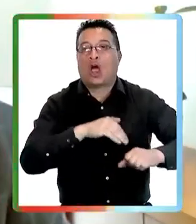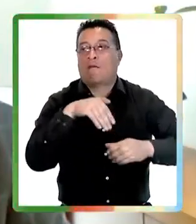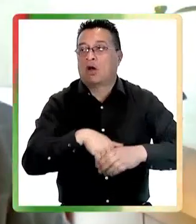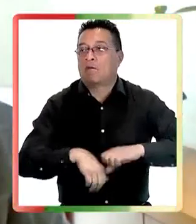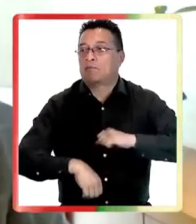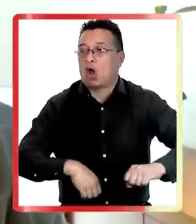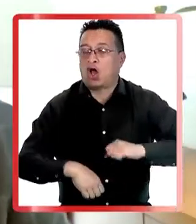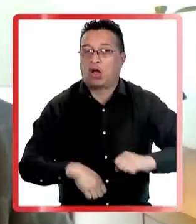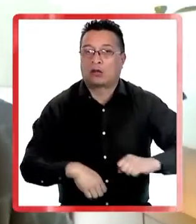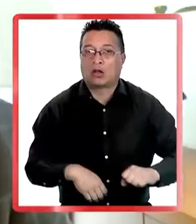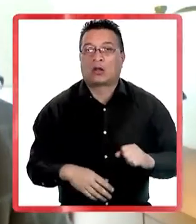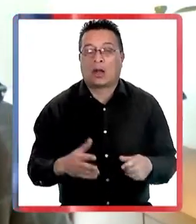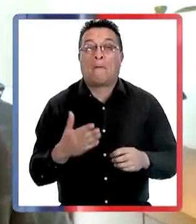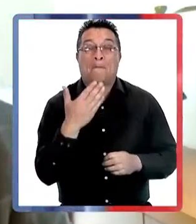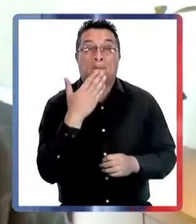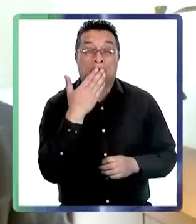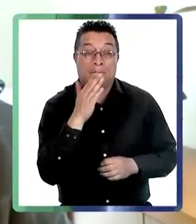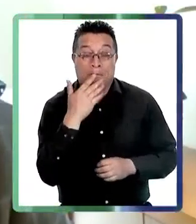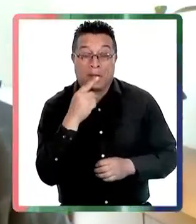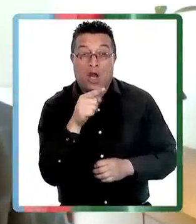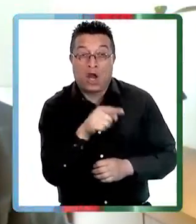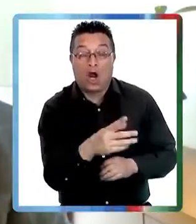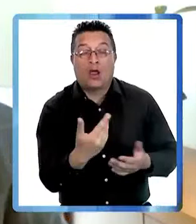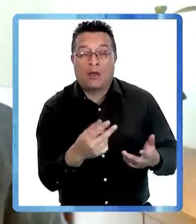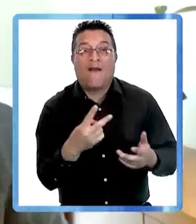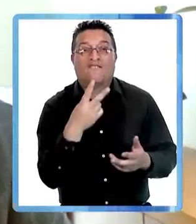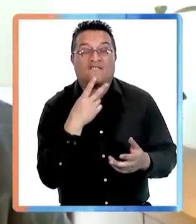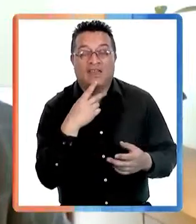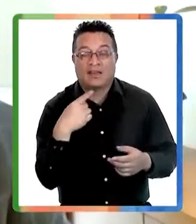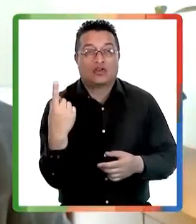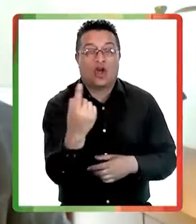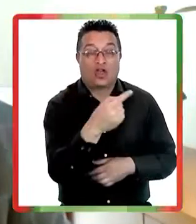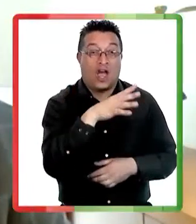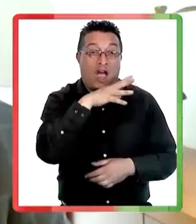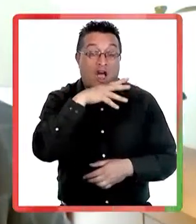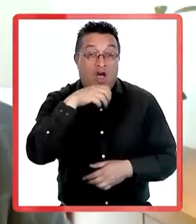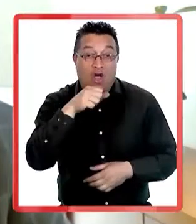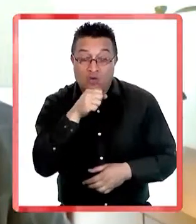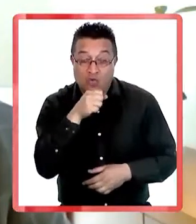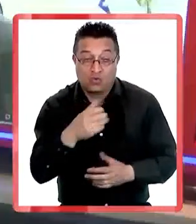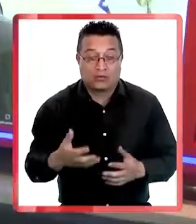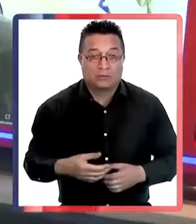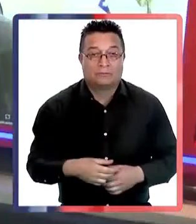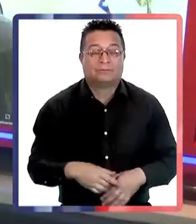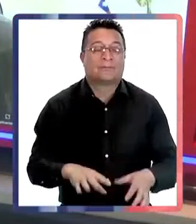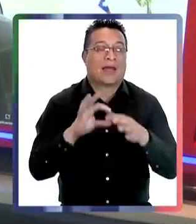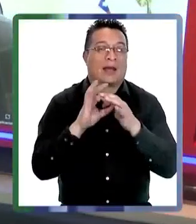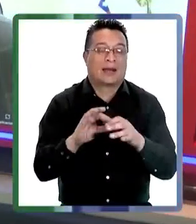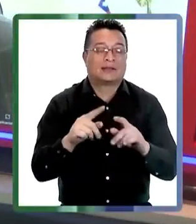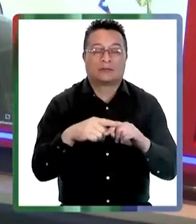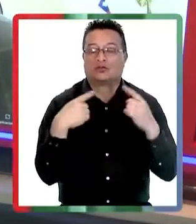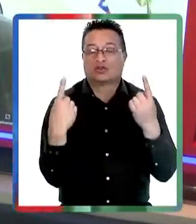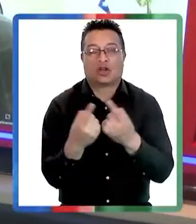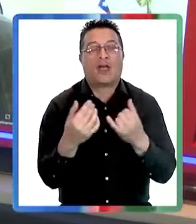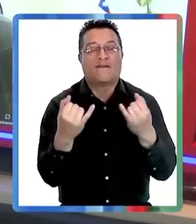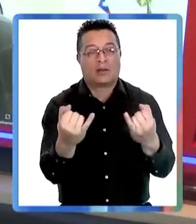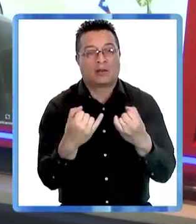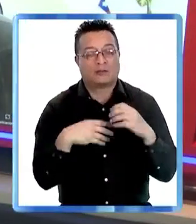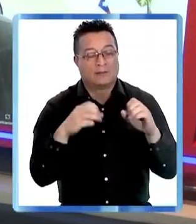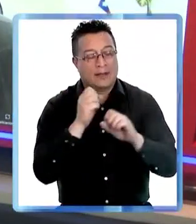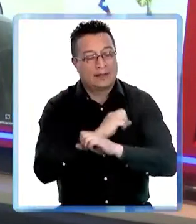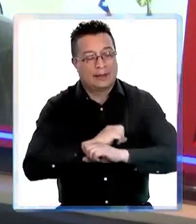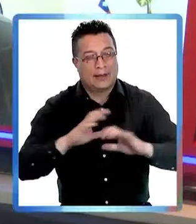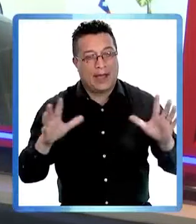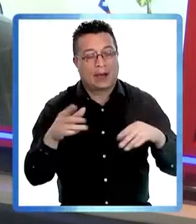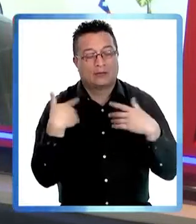una propuesta que mejora en forma tan relevante la vida de nuestros adultos mayores. Le agradezco muchísimo toda la información y la claridad